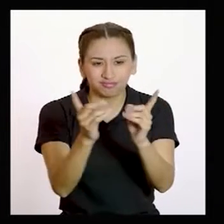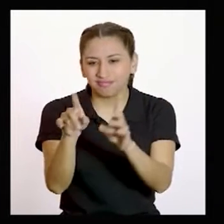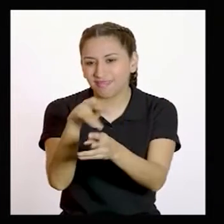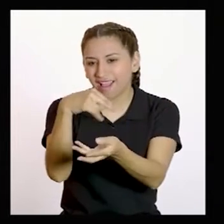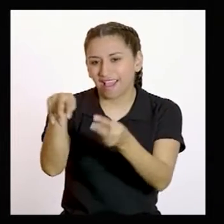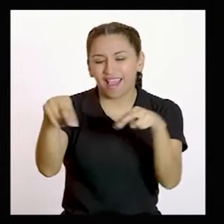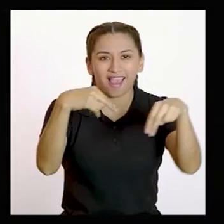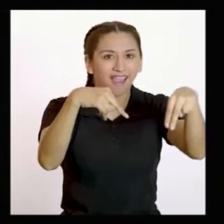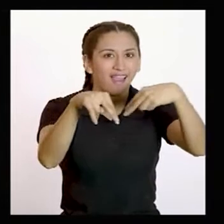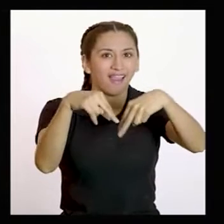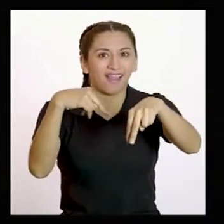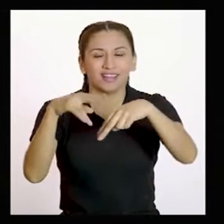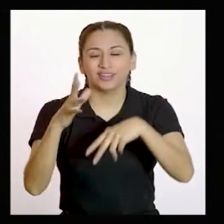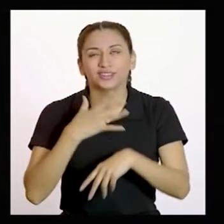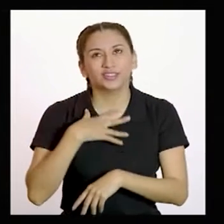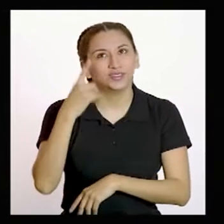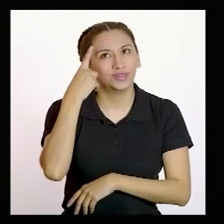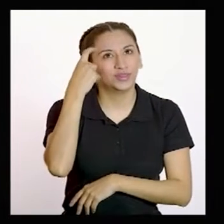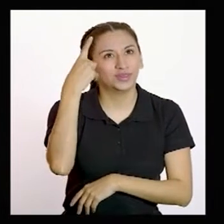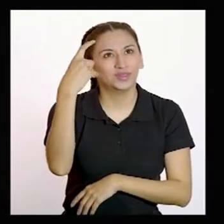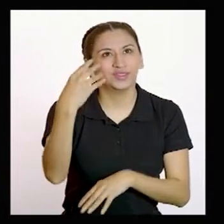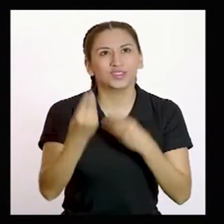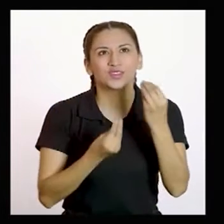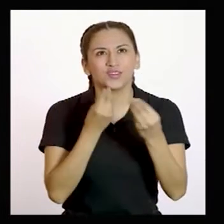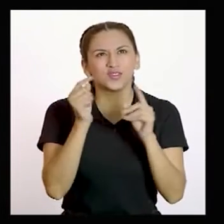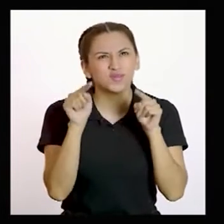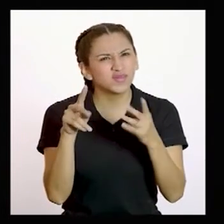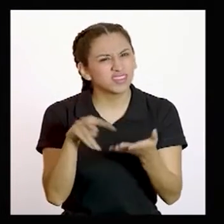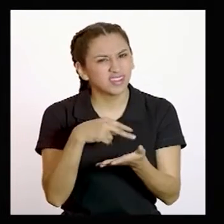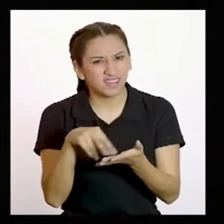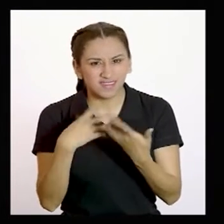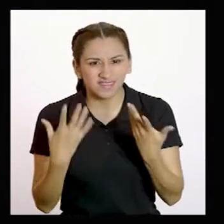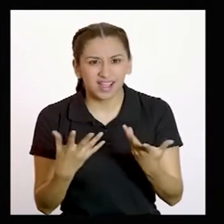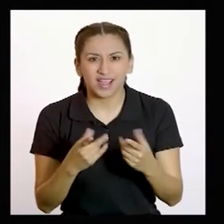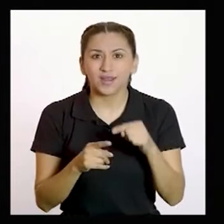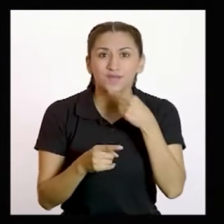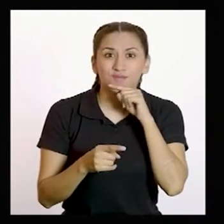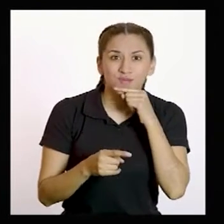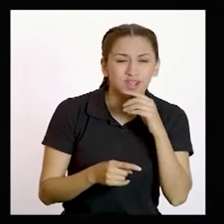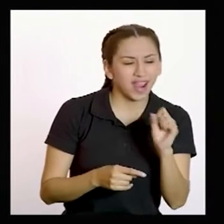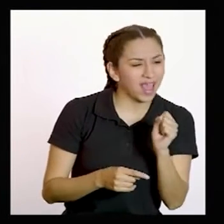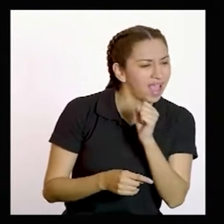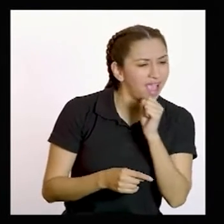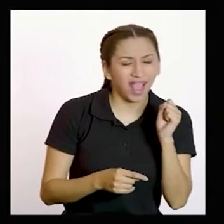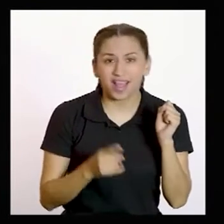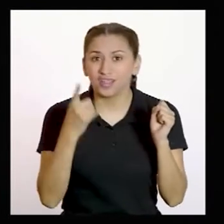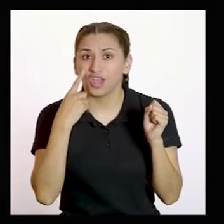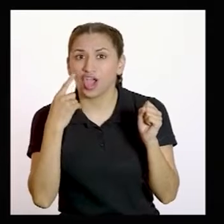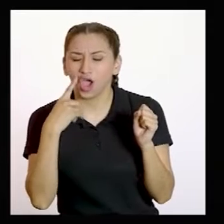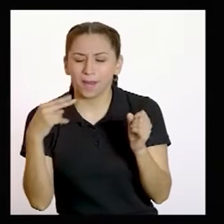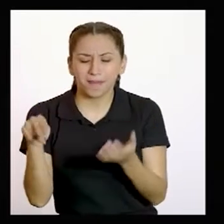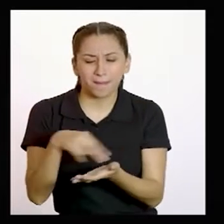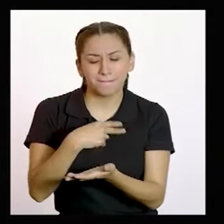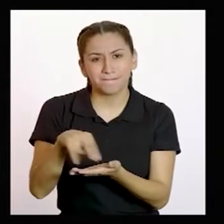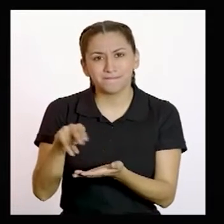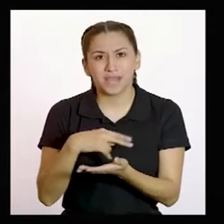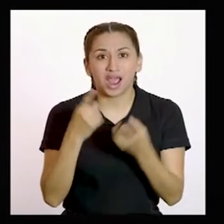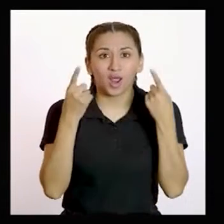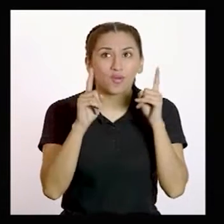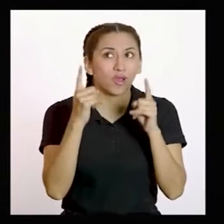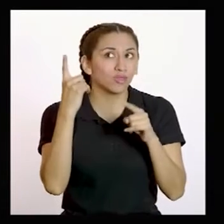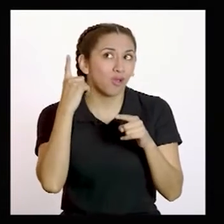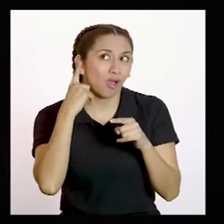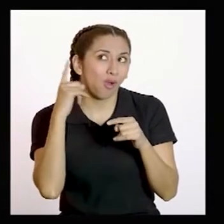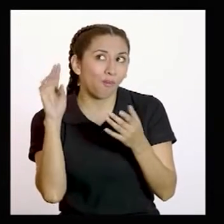macho. Me quedé imaginando cómo es este baile. La mujer canta mientras el varón baila